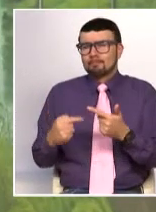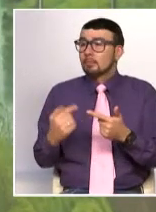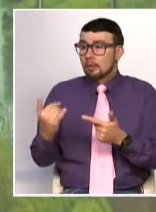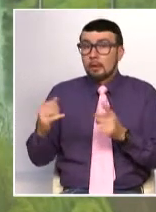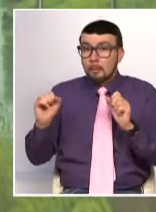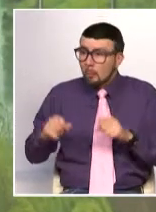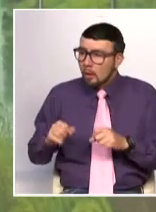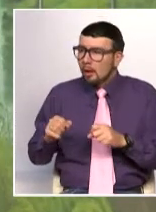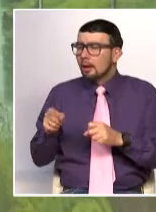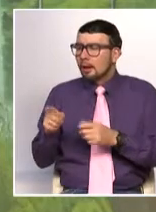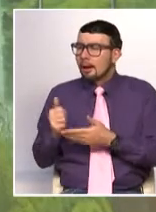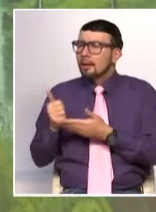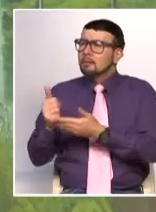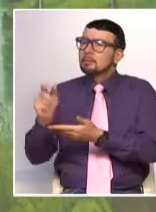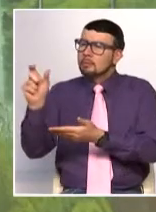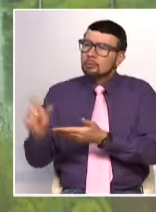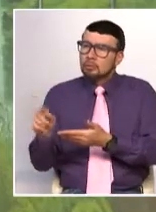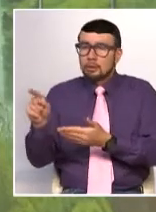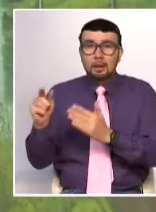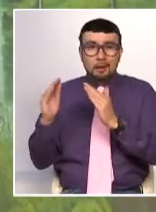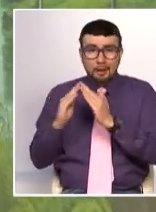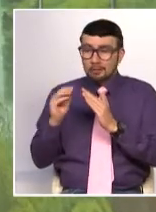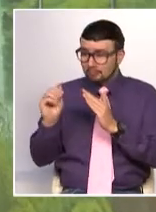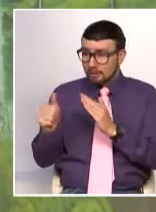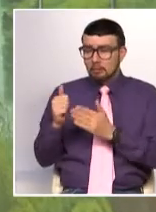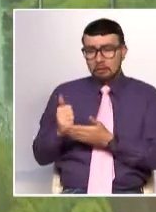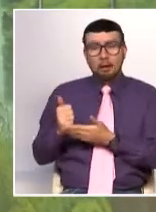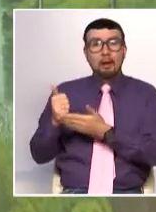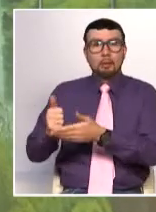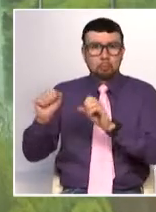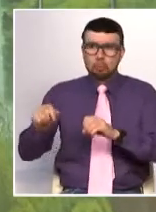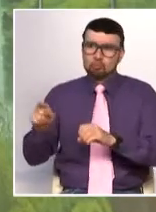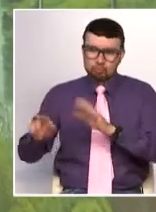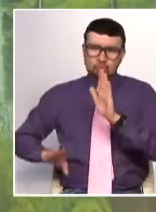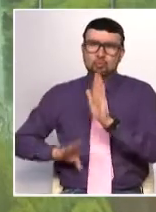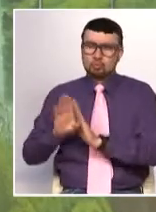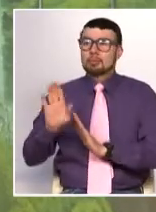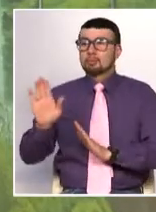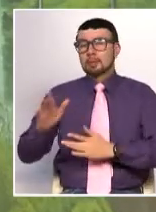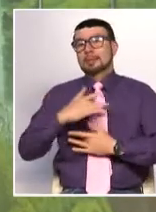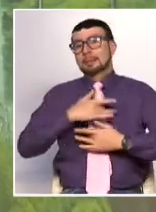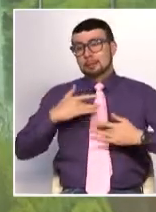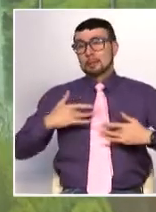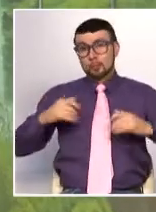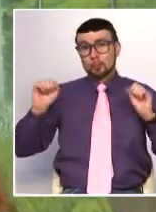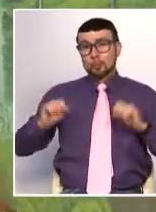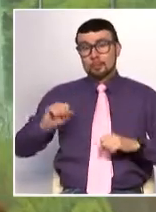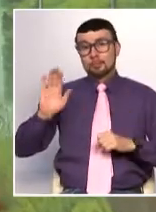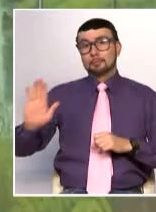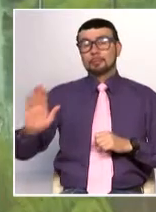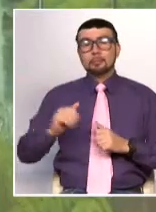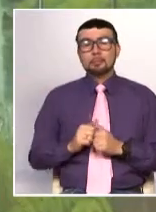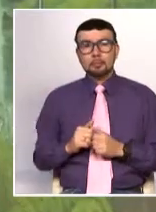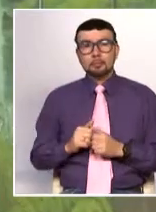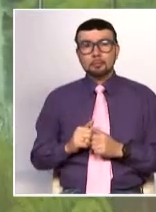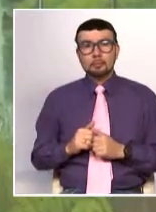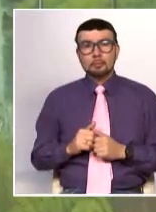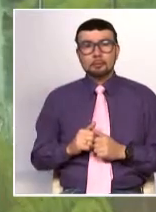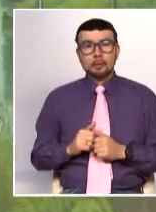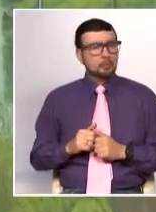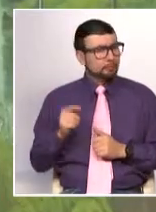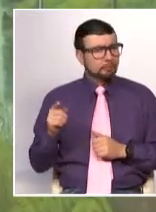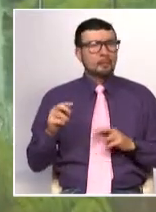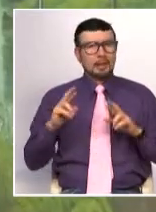pueden tomar los pacientes inclusive en casa que pueden ser muy benéficos para su salud estábamos reunidos